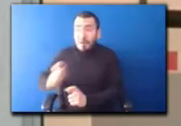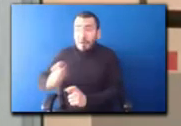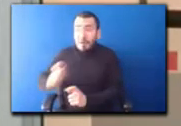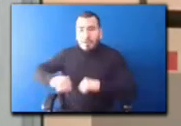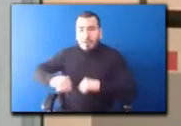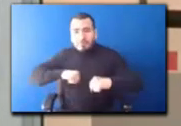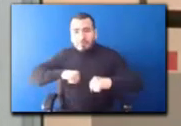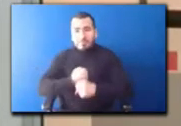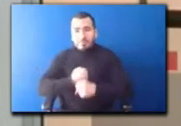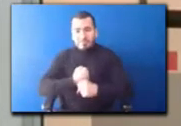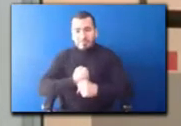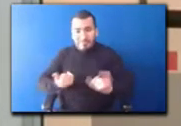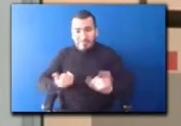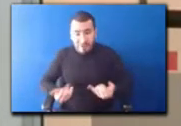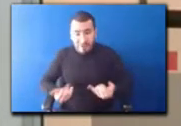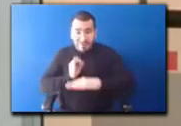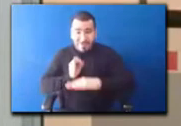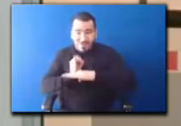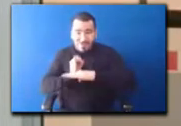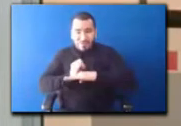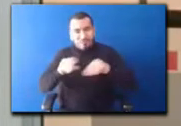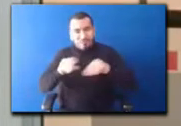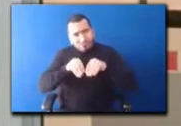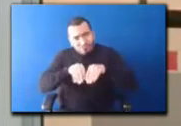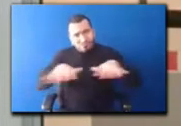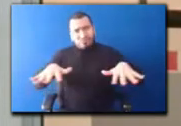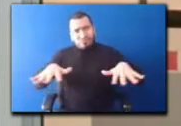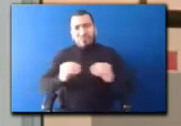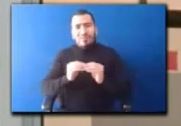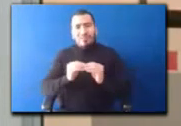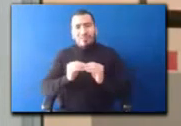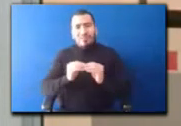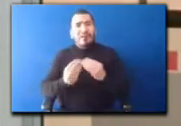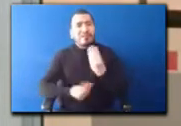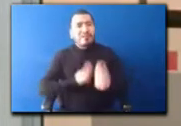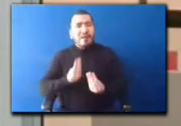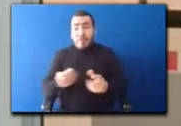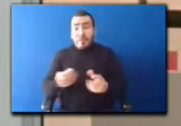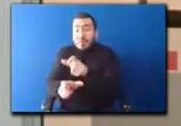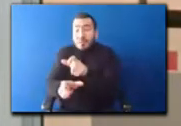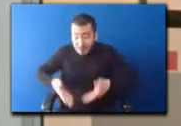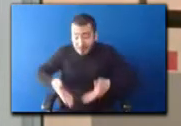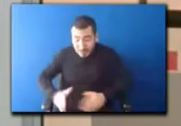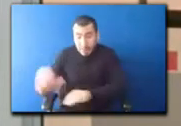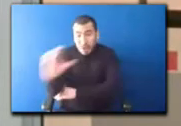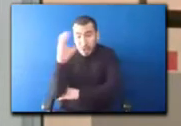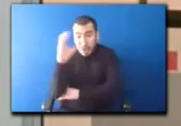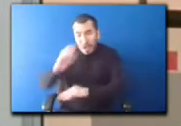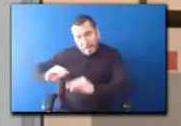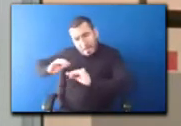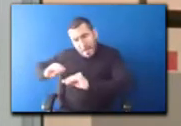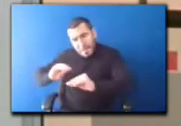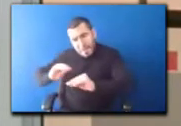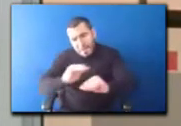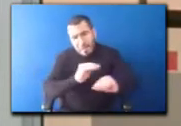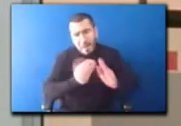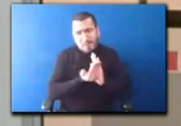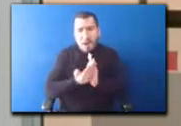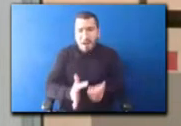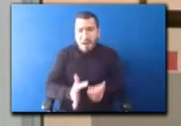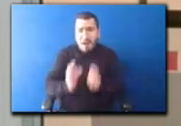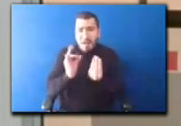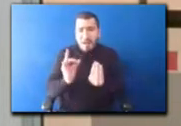de nuestra institución. Seguir educando colombianos con educación de calidad pertinente y sobre todo